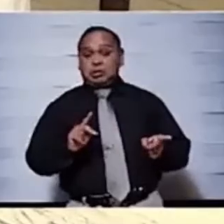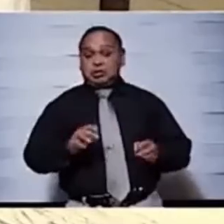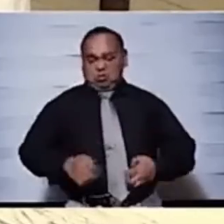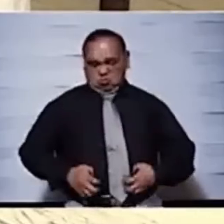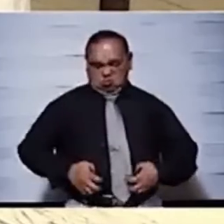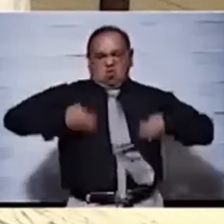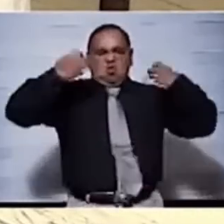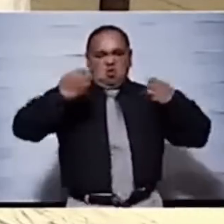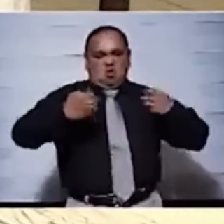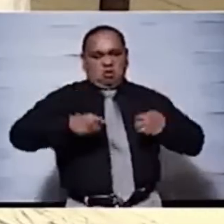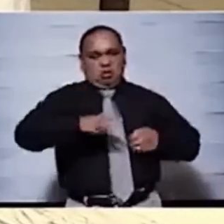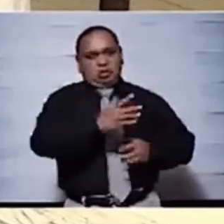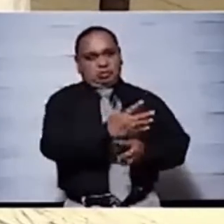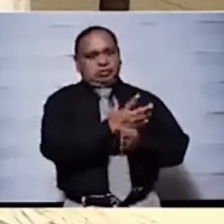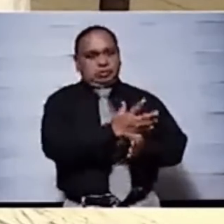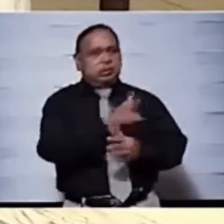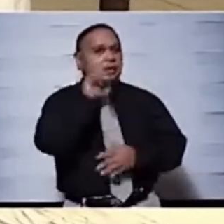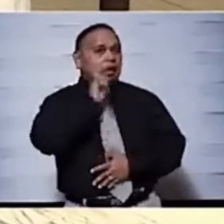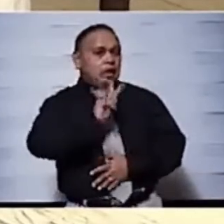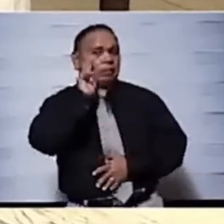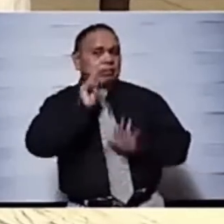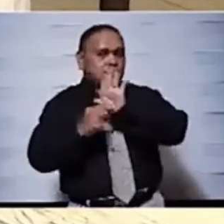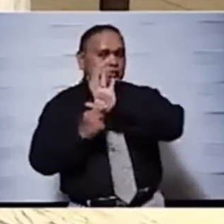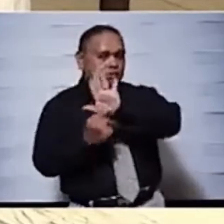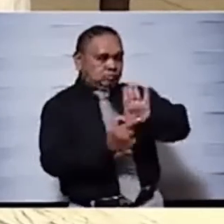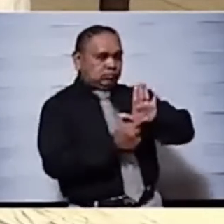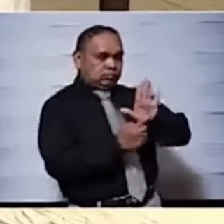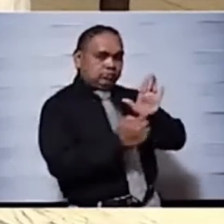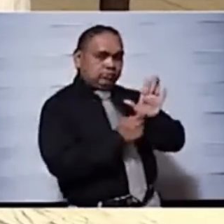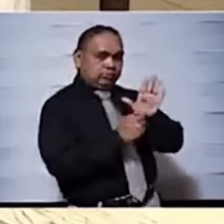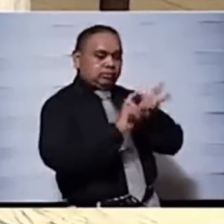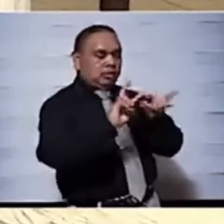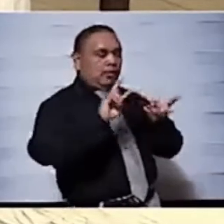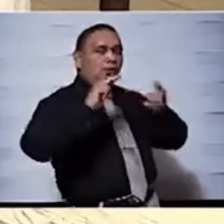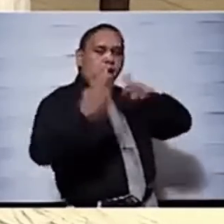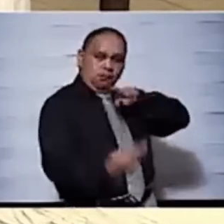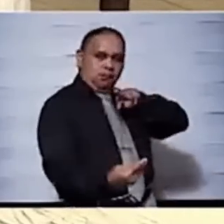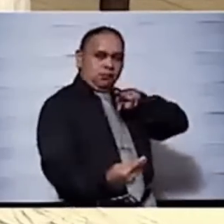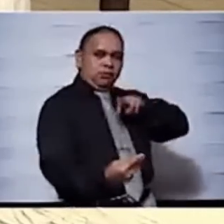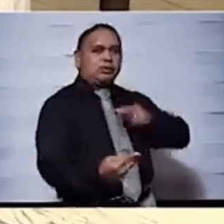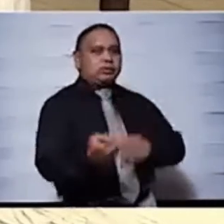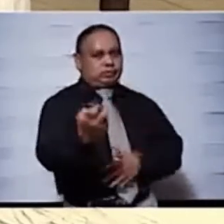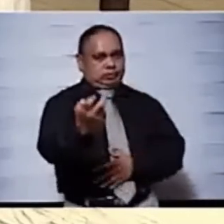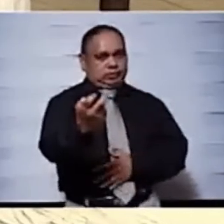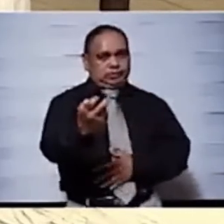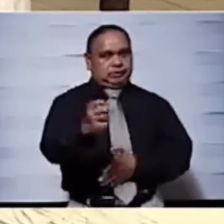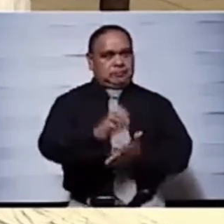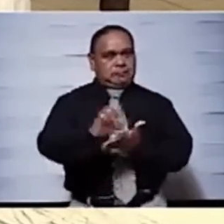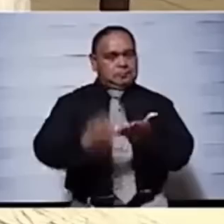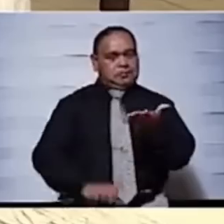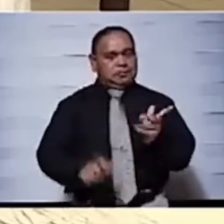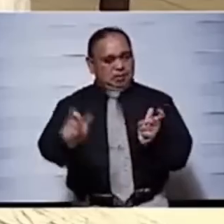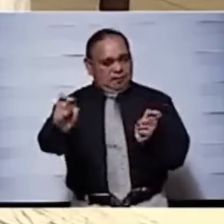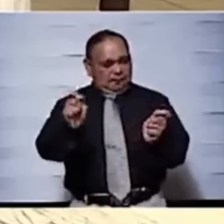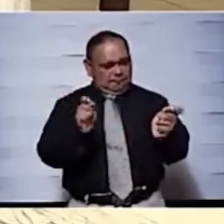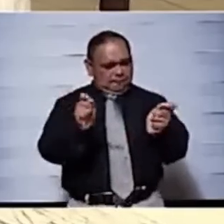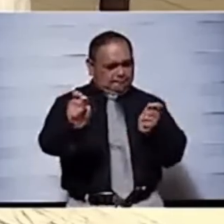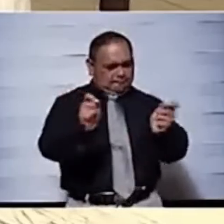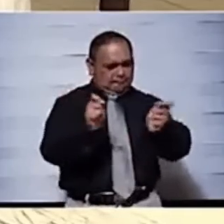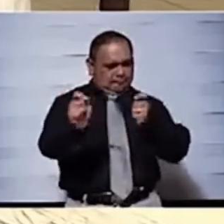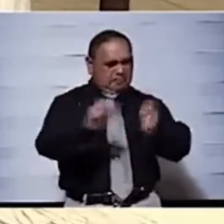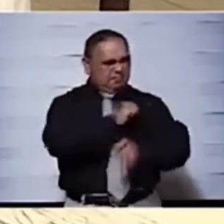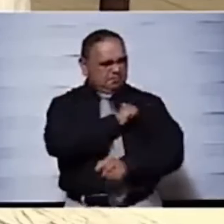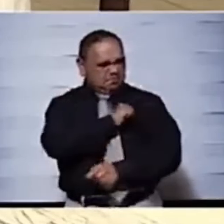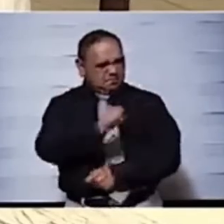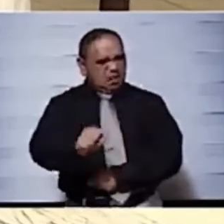dices, bueno, espérate, ¿qué es esto? ¿No es realmente el mundo al revés? Es una forma de manipulación muy perversa